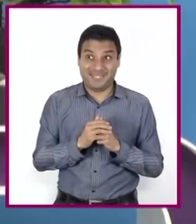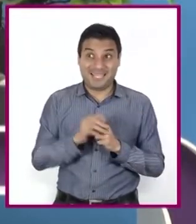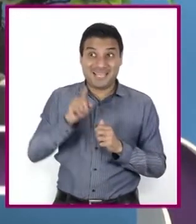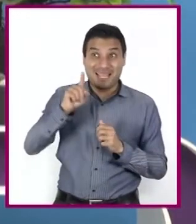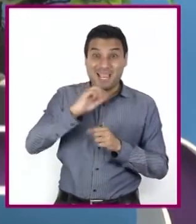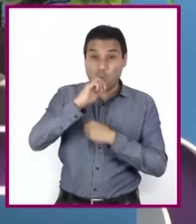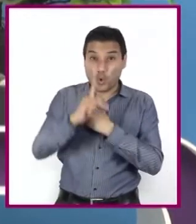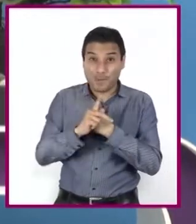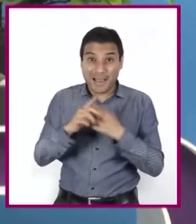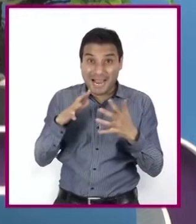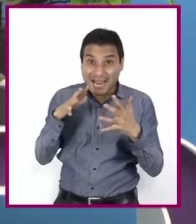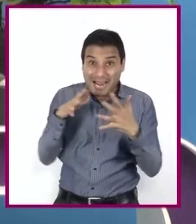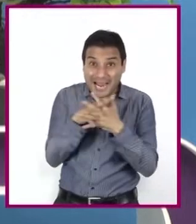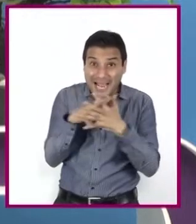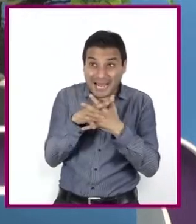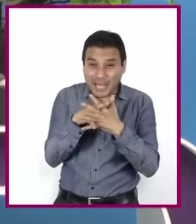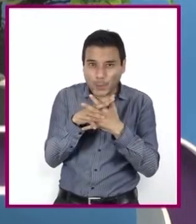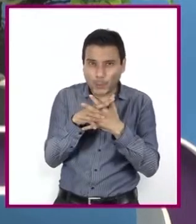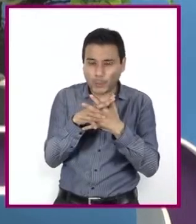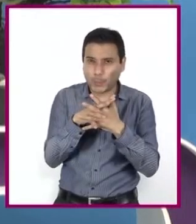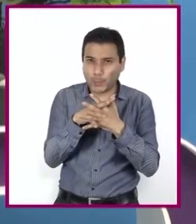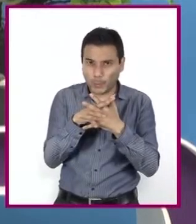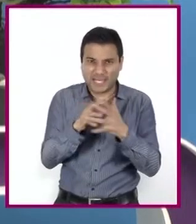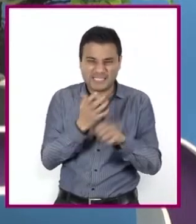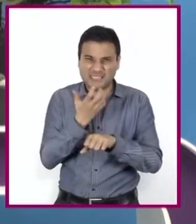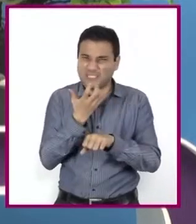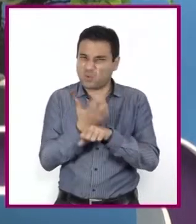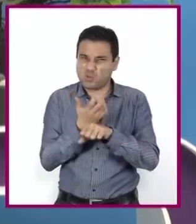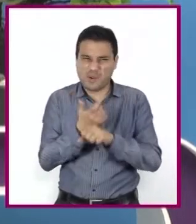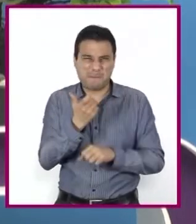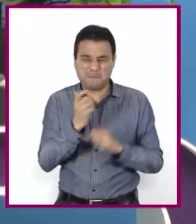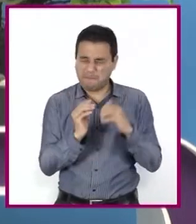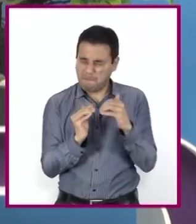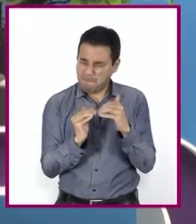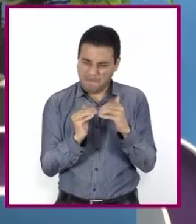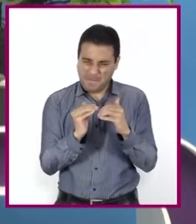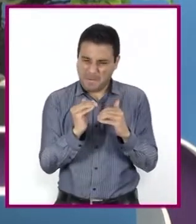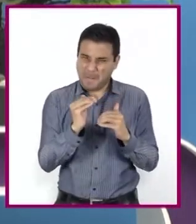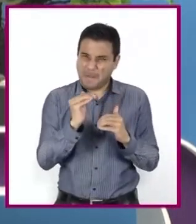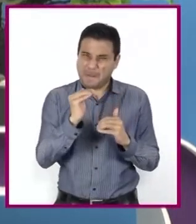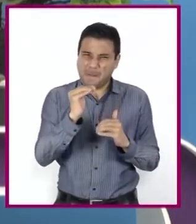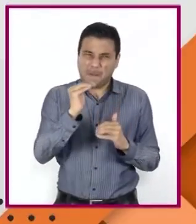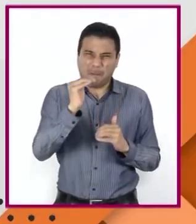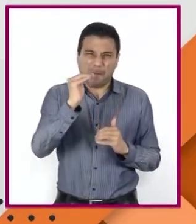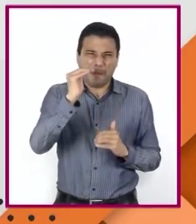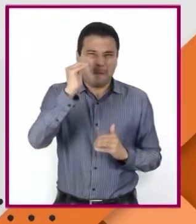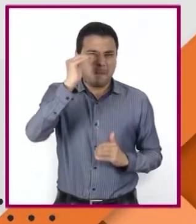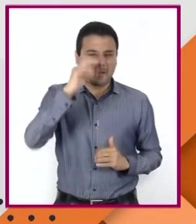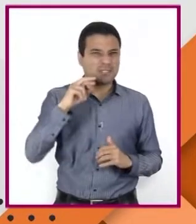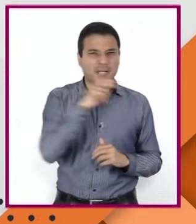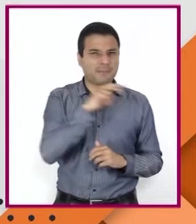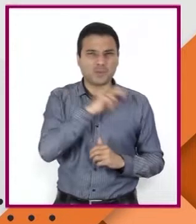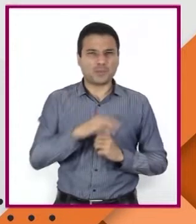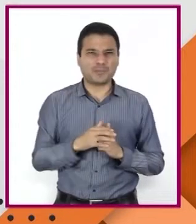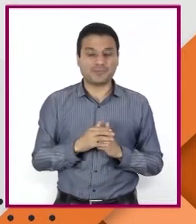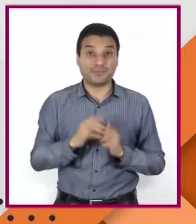Europa, su economía se expandía más rápido de lo que el mundo podía consumir sus productos. En